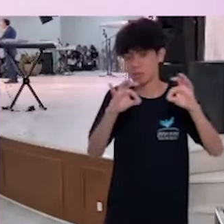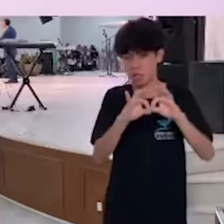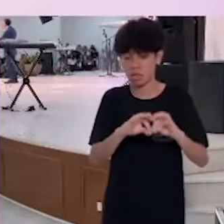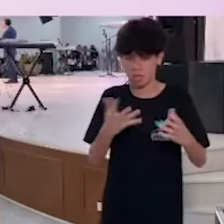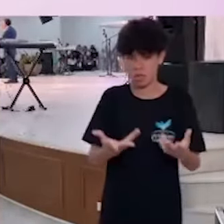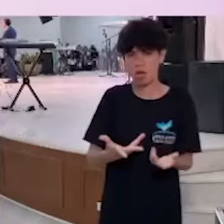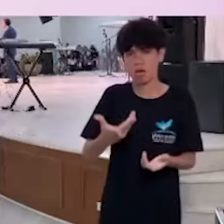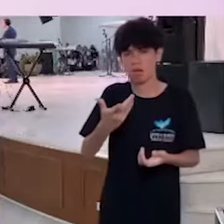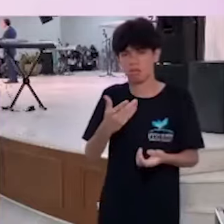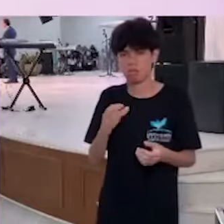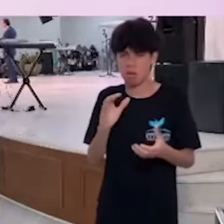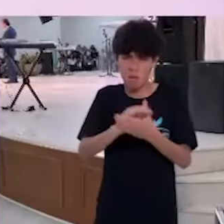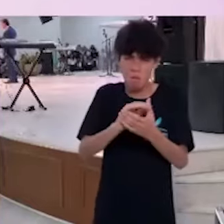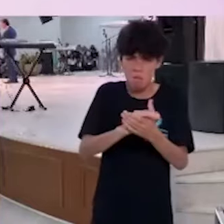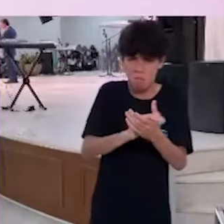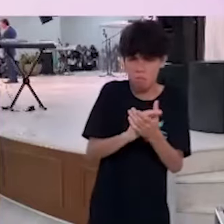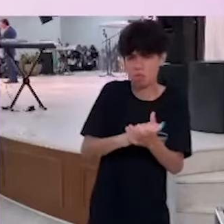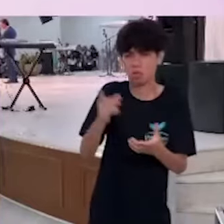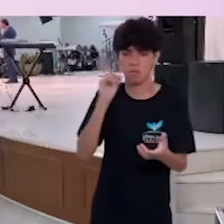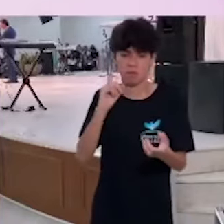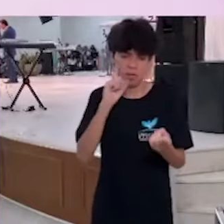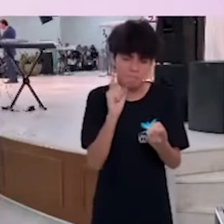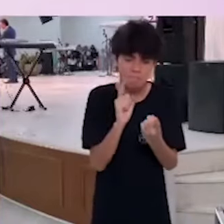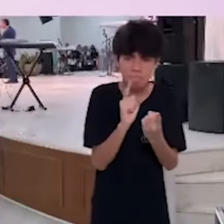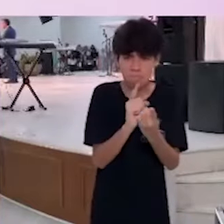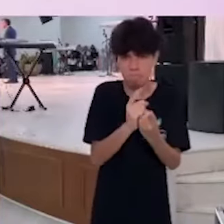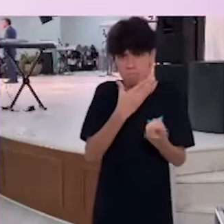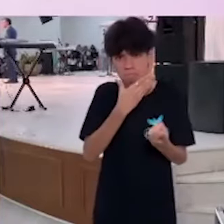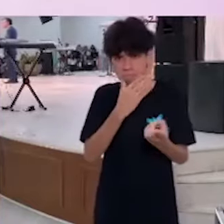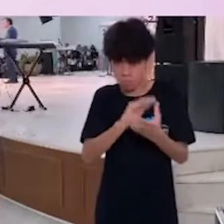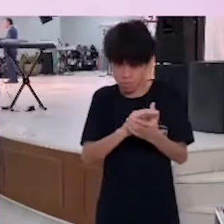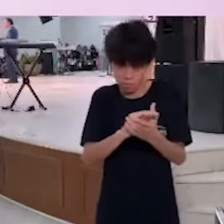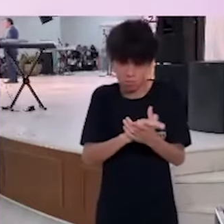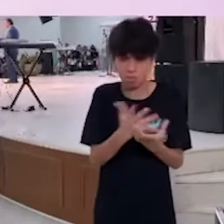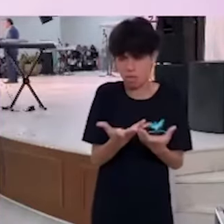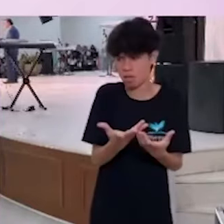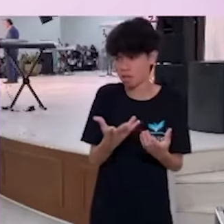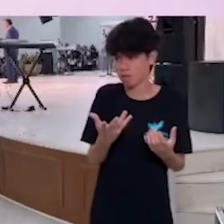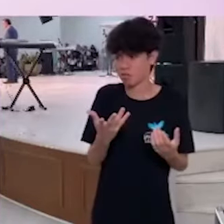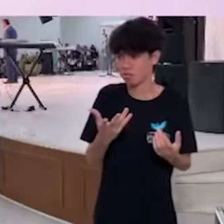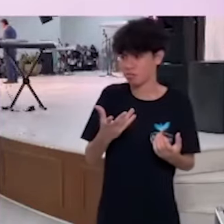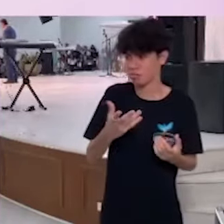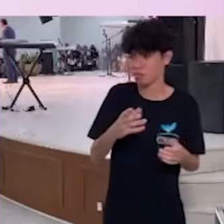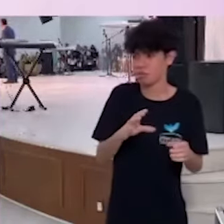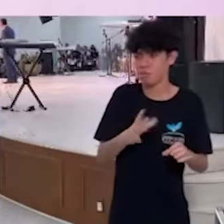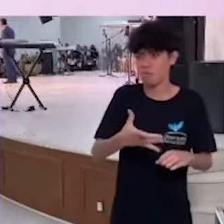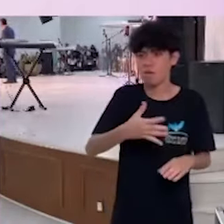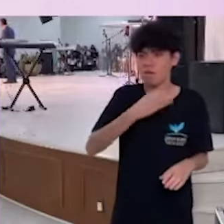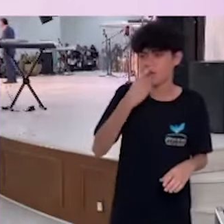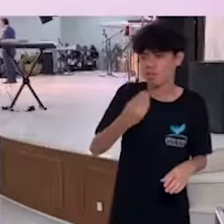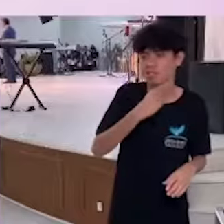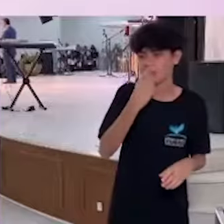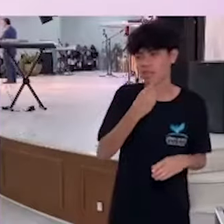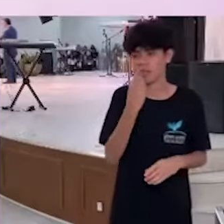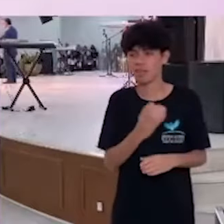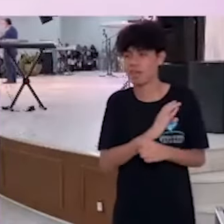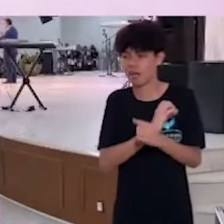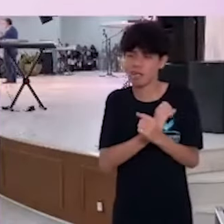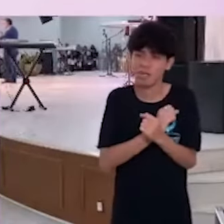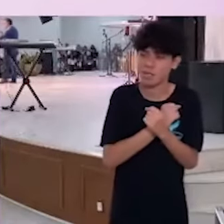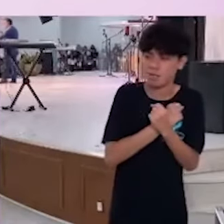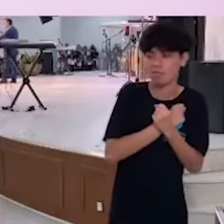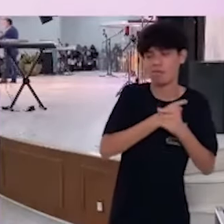supuesto. Puede recibir un elogio de sus hijos, por supuesto. Podemos recibir un elogio de un amigo, por supuesto.